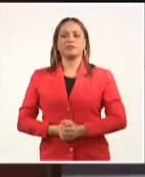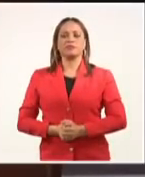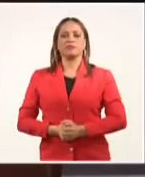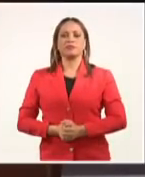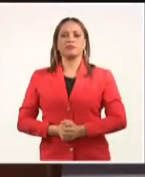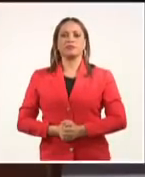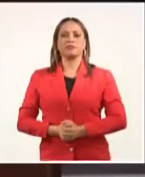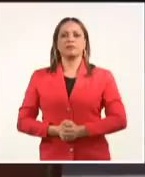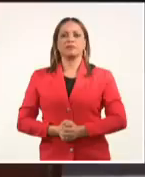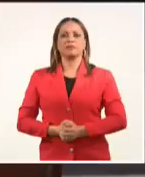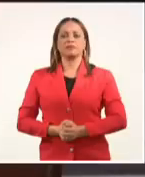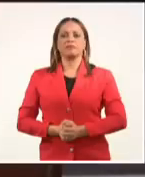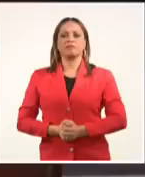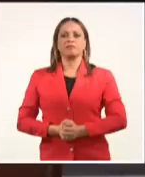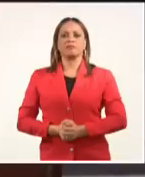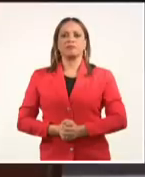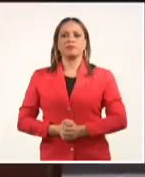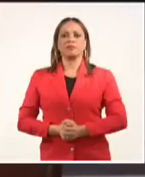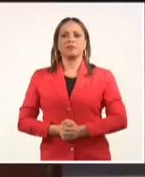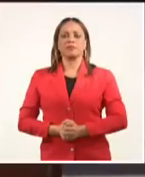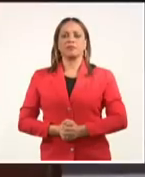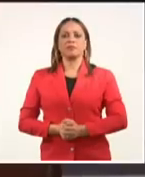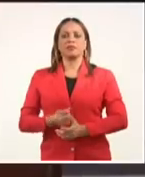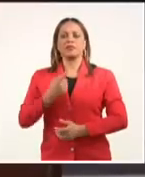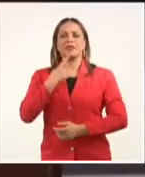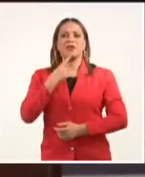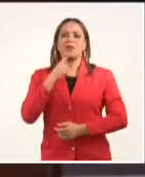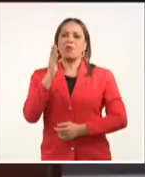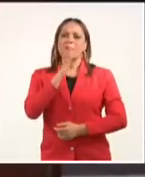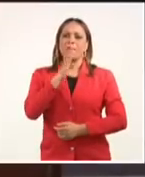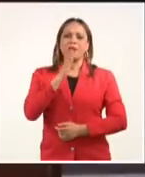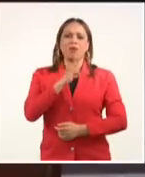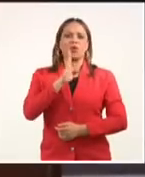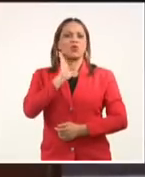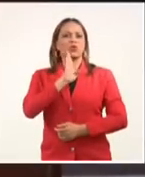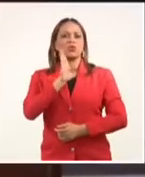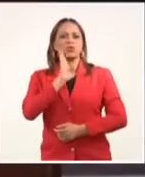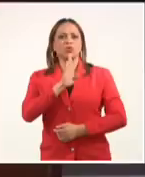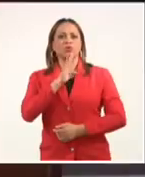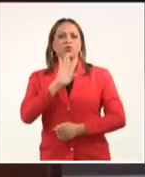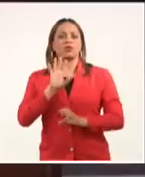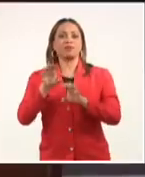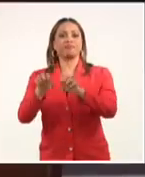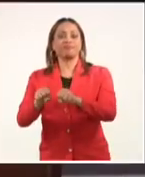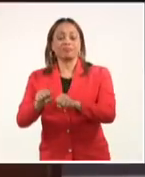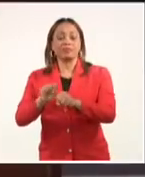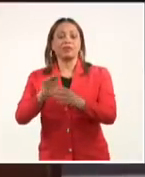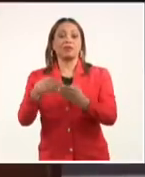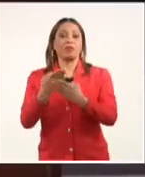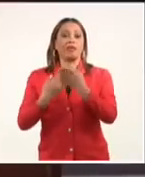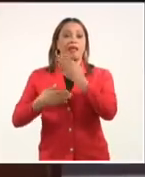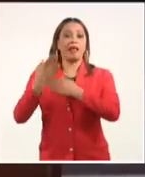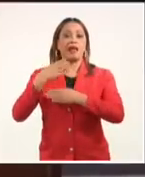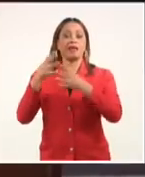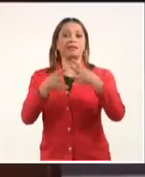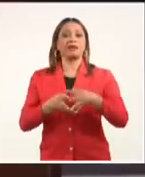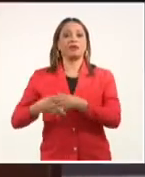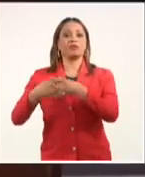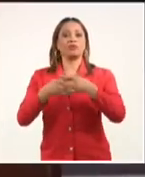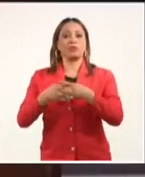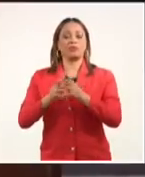e indignantes actos del ocupante en aquellos días